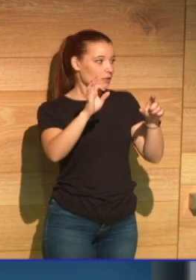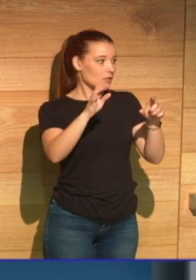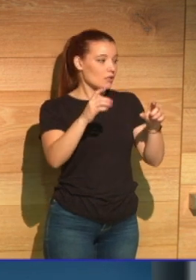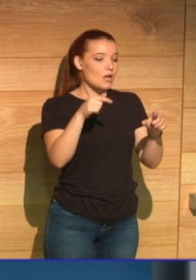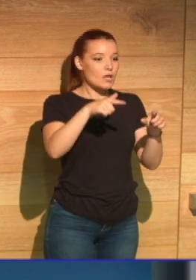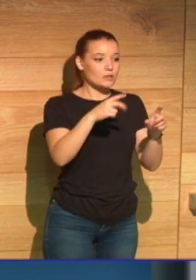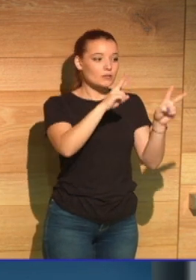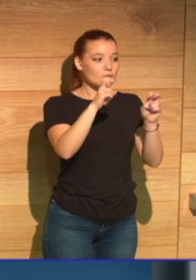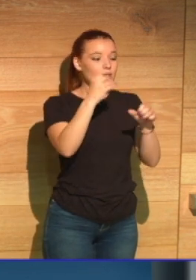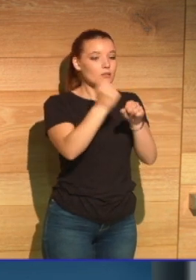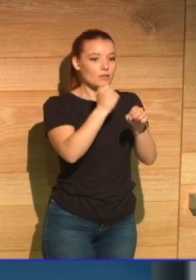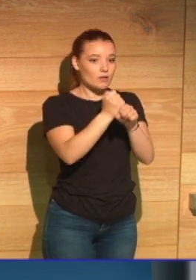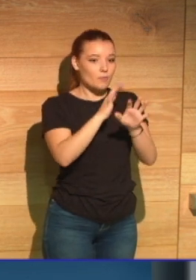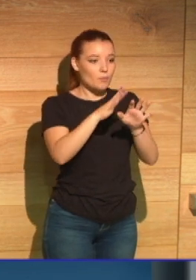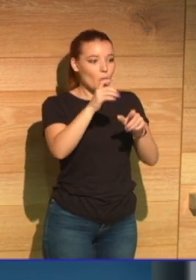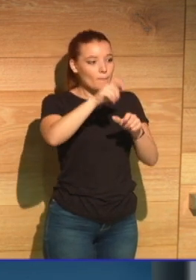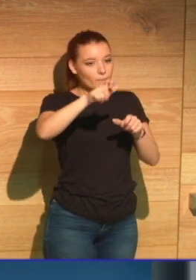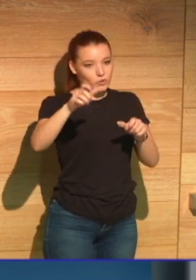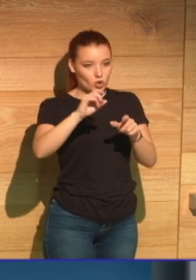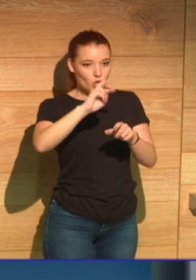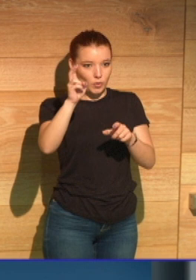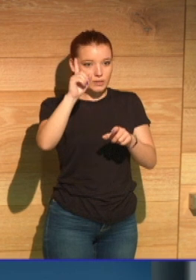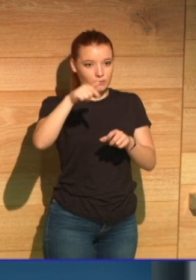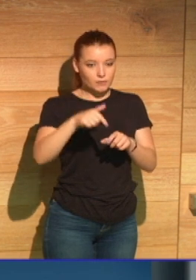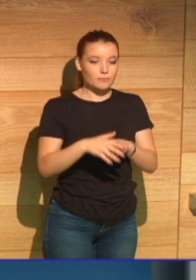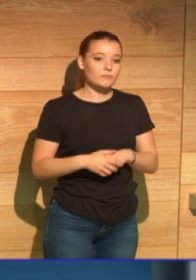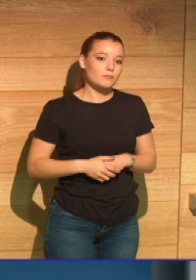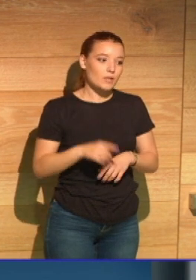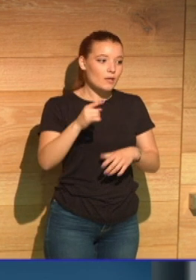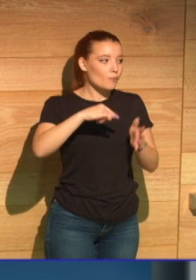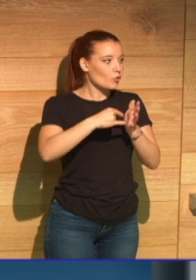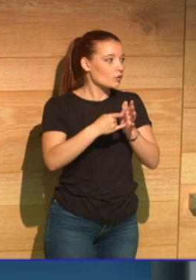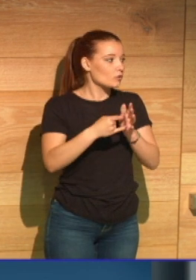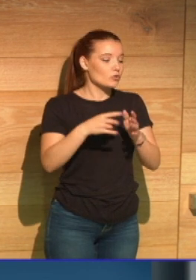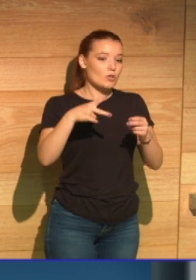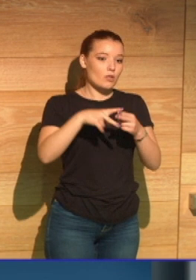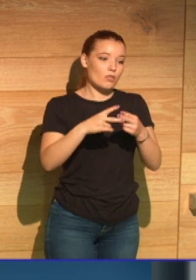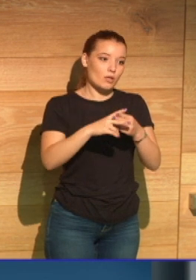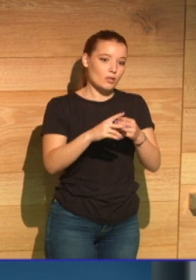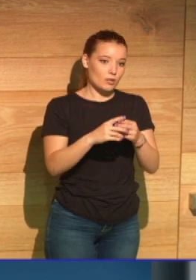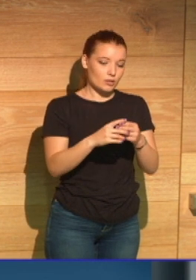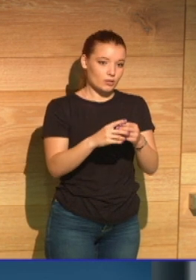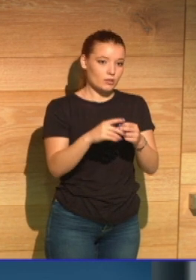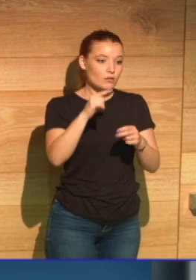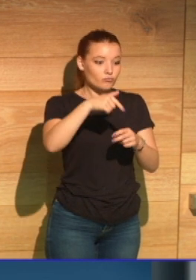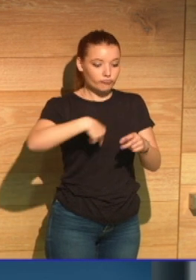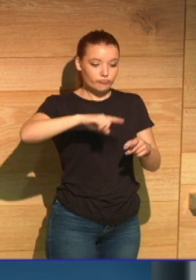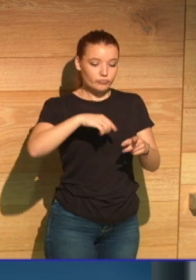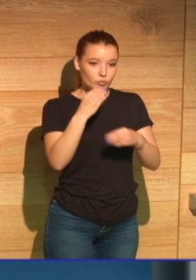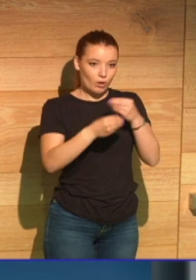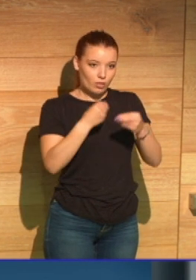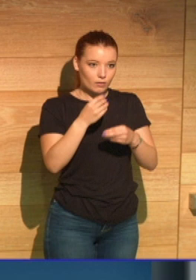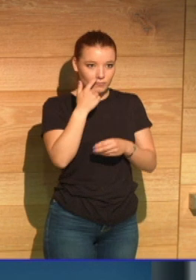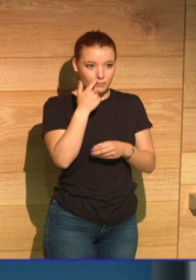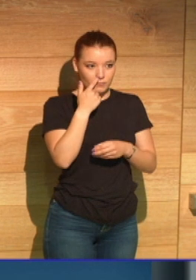otro lado con otros públicos. Periferia, que es esta plataforma donde hacemos proyectos, talleres y demás, y otras experiencias como este programa que hicimos